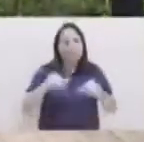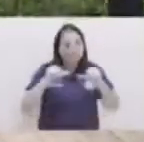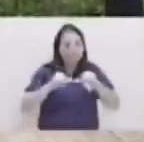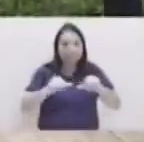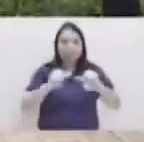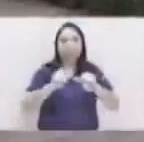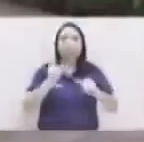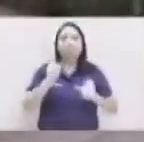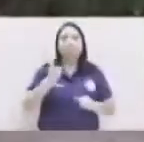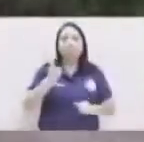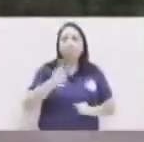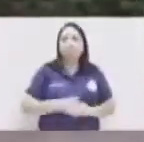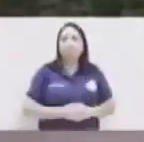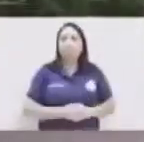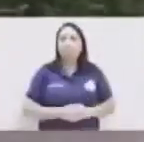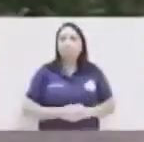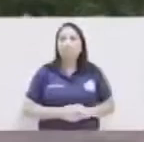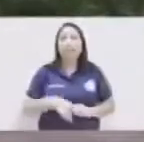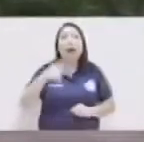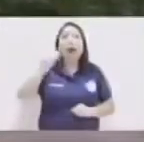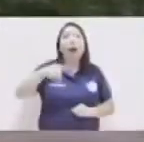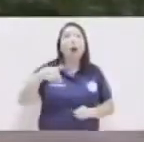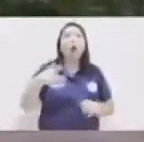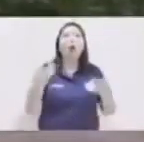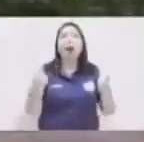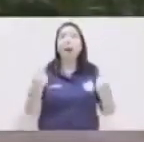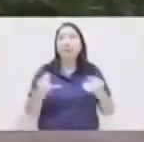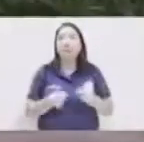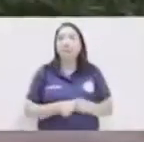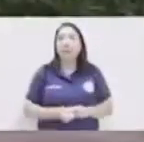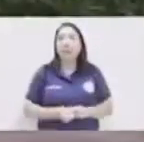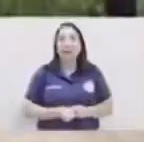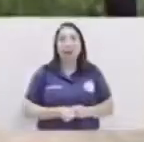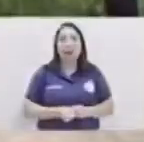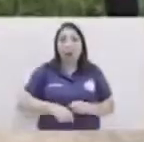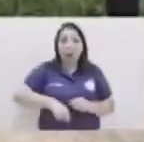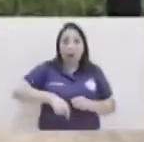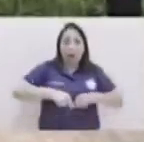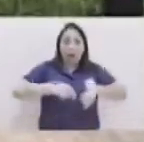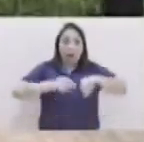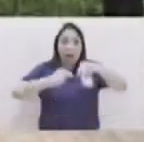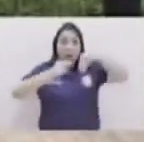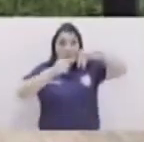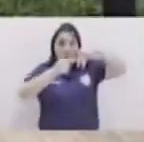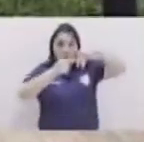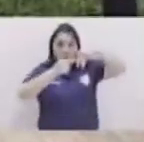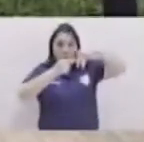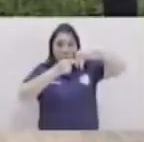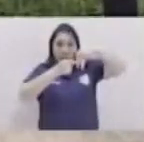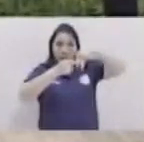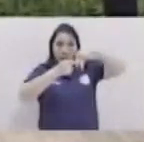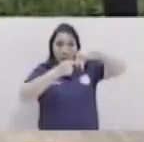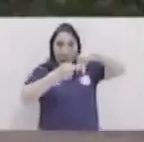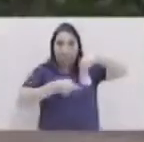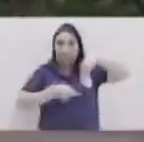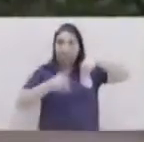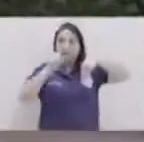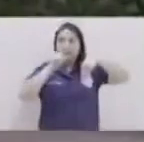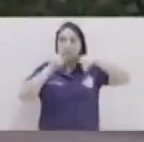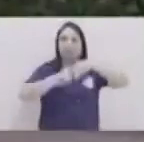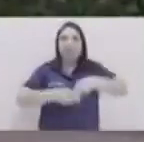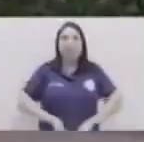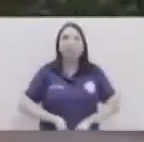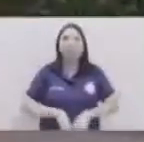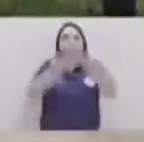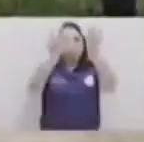secuencia, ahora lo realizo de rodillas y lo mismo, tiene que pasar el balón sobre el lazo, en este caso sobre